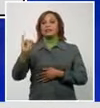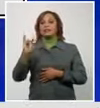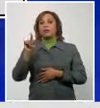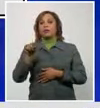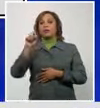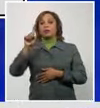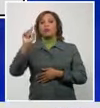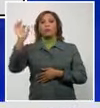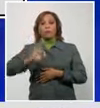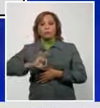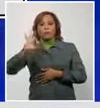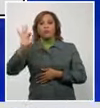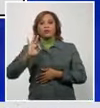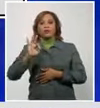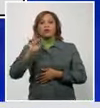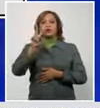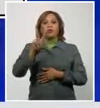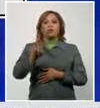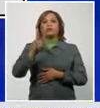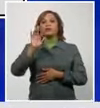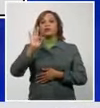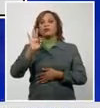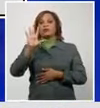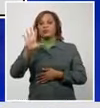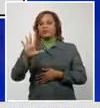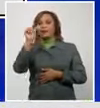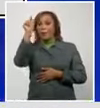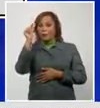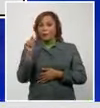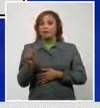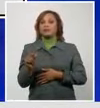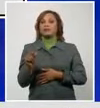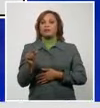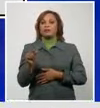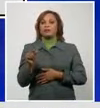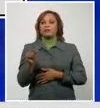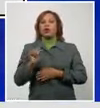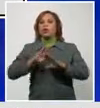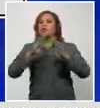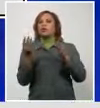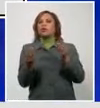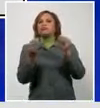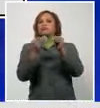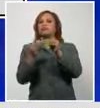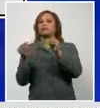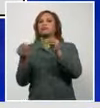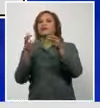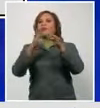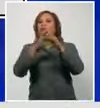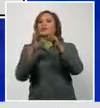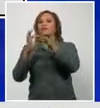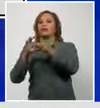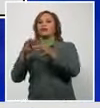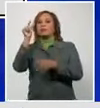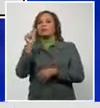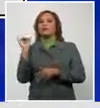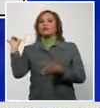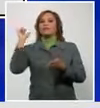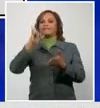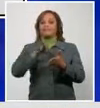66,1%, estamos hablando del 285 personas, están vinculadas con viajeros internacionales. Y ya